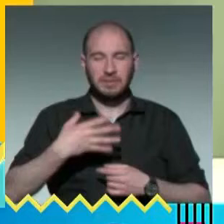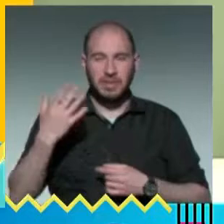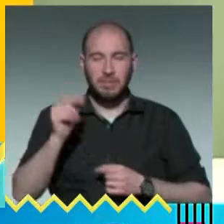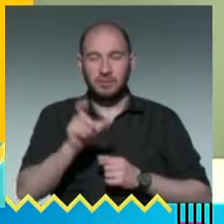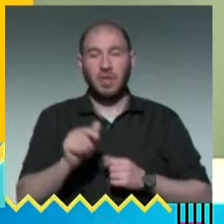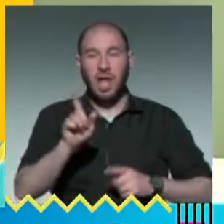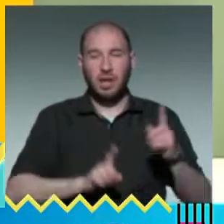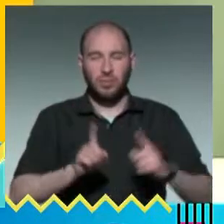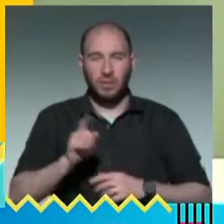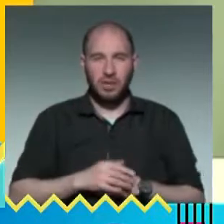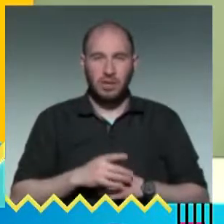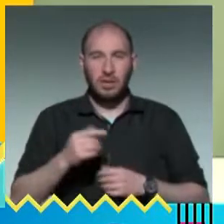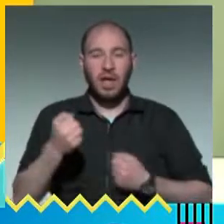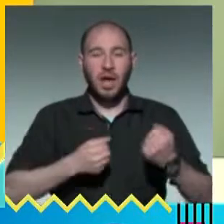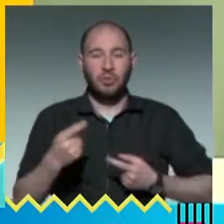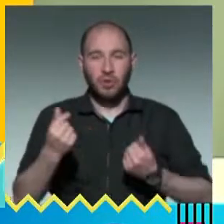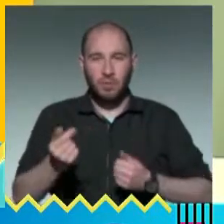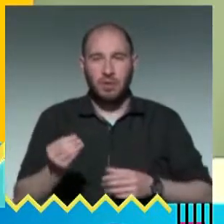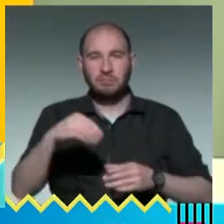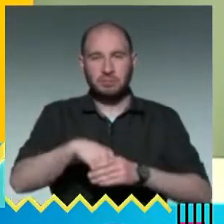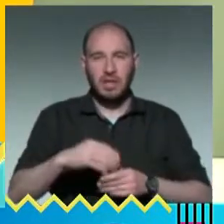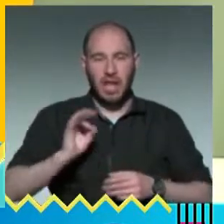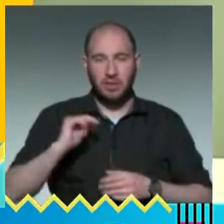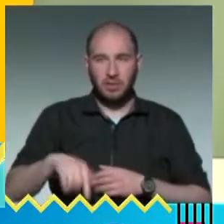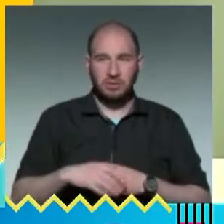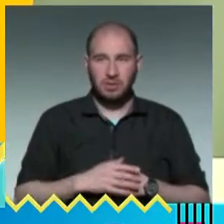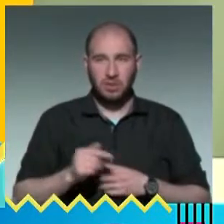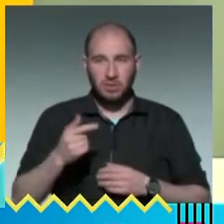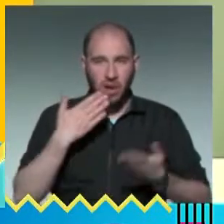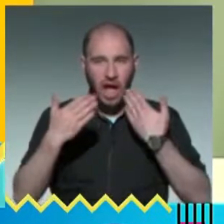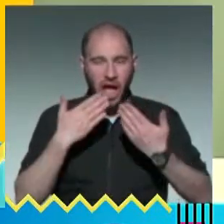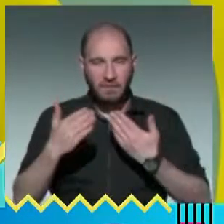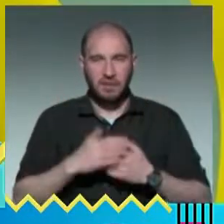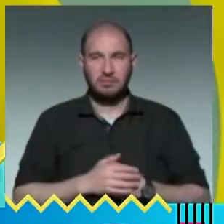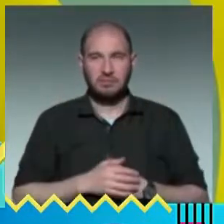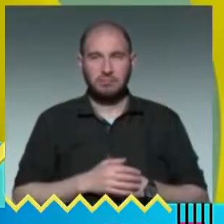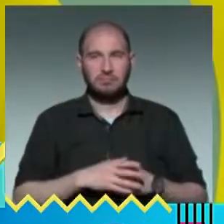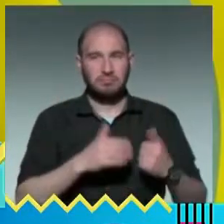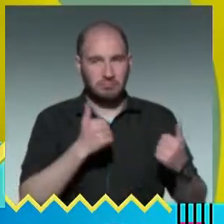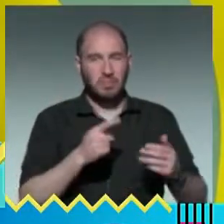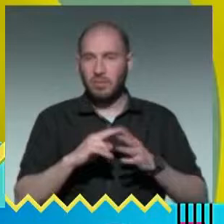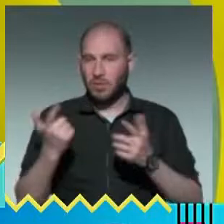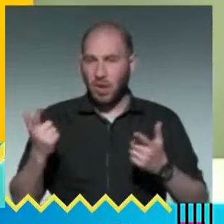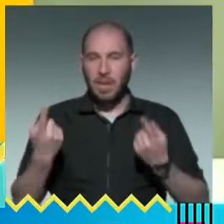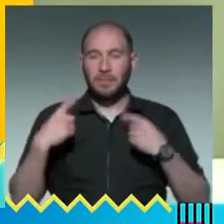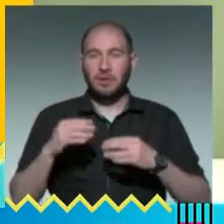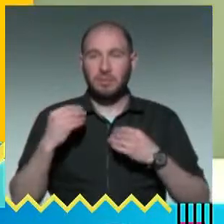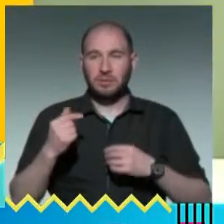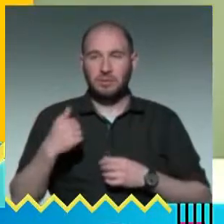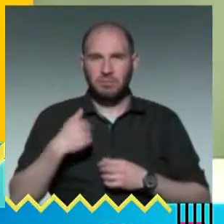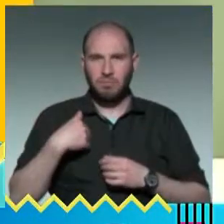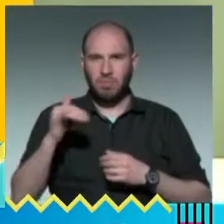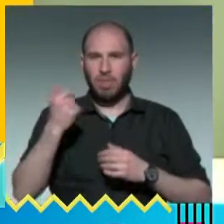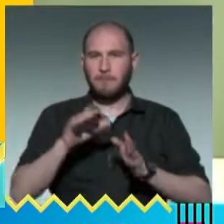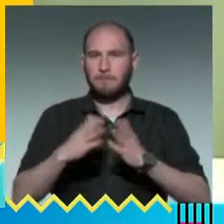alguna persona haya comprado un vehículo para incorporarlo este año, lo podemos conversar, te vuelvo a repetir. Bueno, no hay problema. Lo que pasa es que, mira, yo me entero